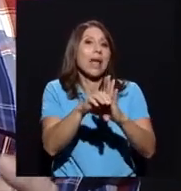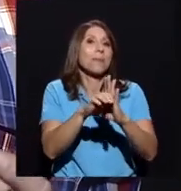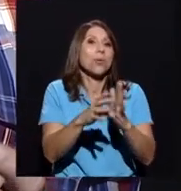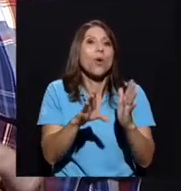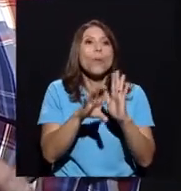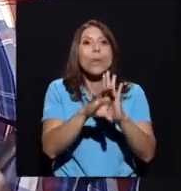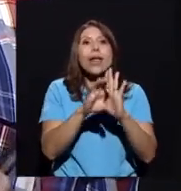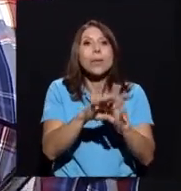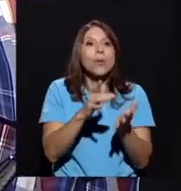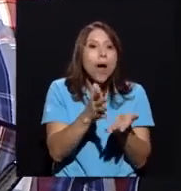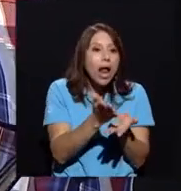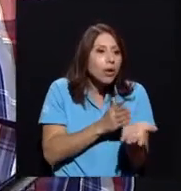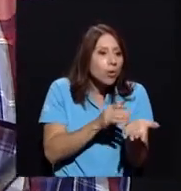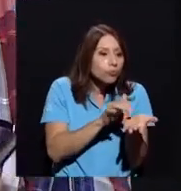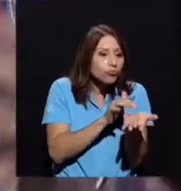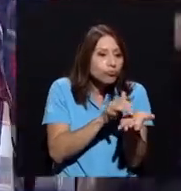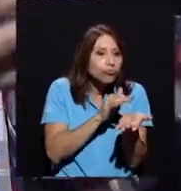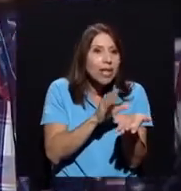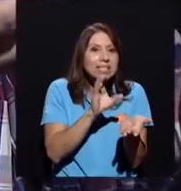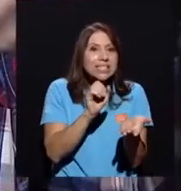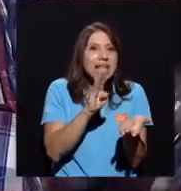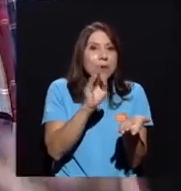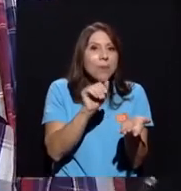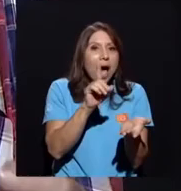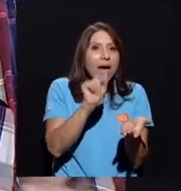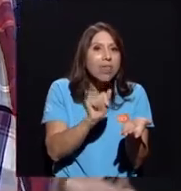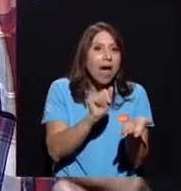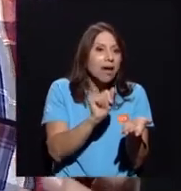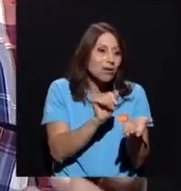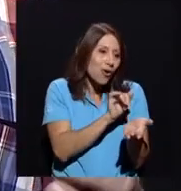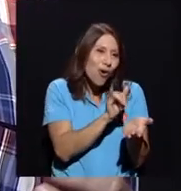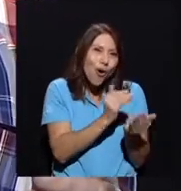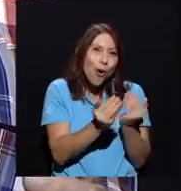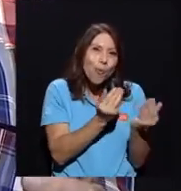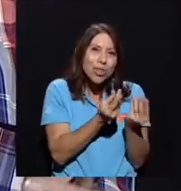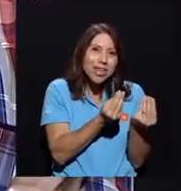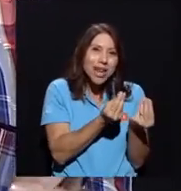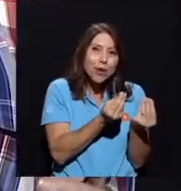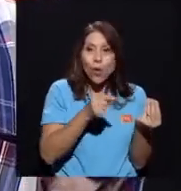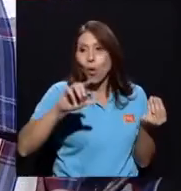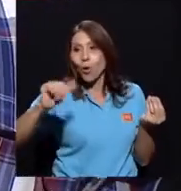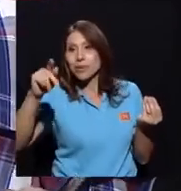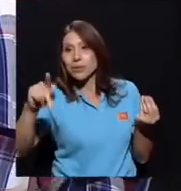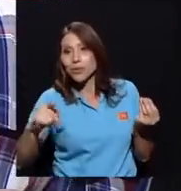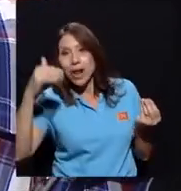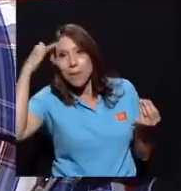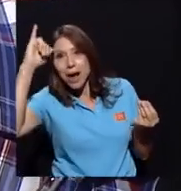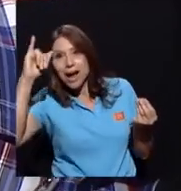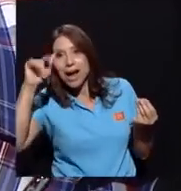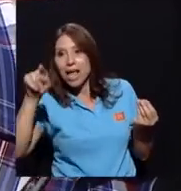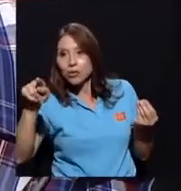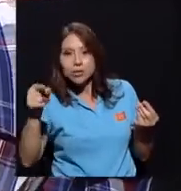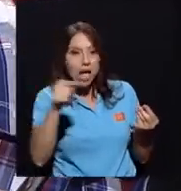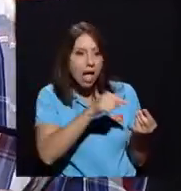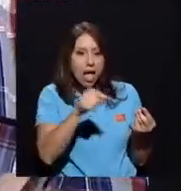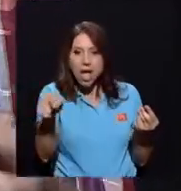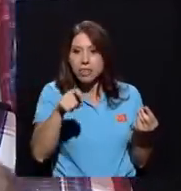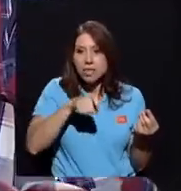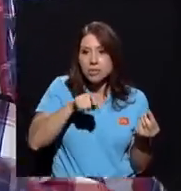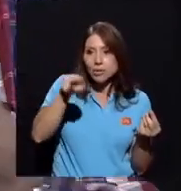entonces usted entrega se va y le entregan unas vacas y el que tiene la cebada después usa la cebada como dinero para comprar